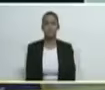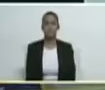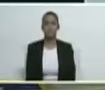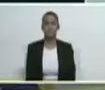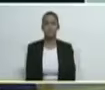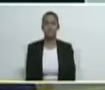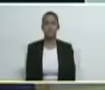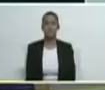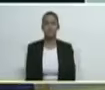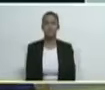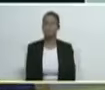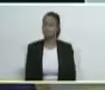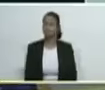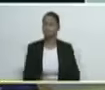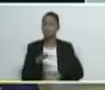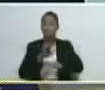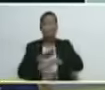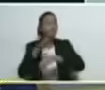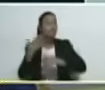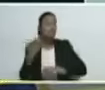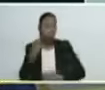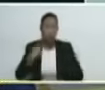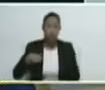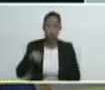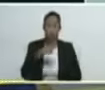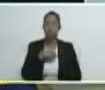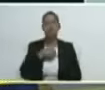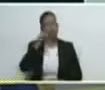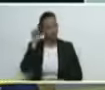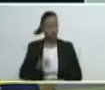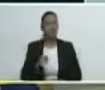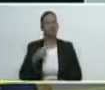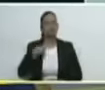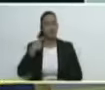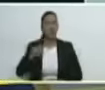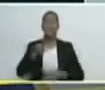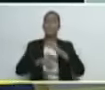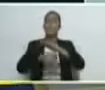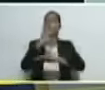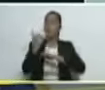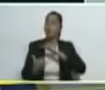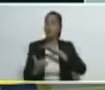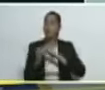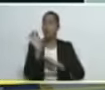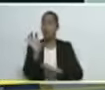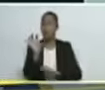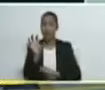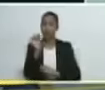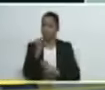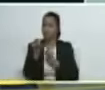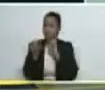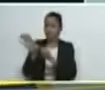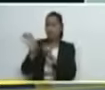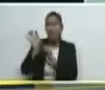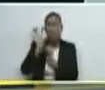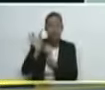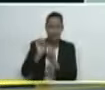Porque nosotros, si tenemos un proyecto de país, claro que lo tenemos.